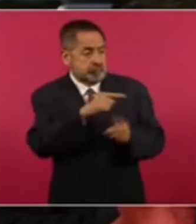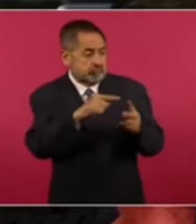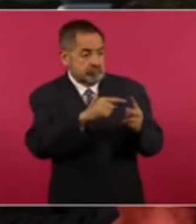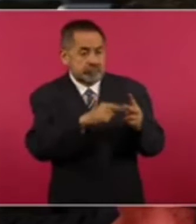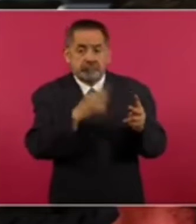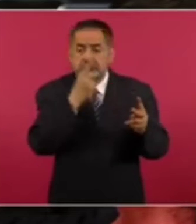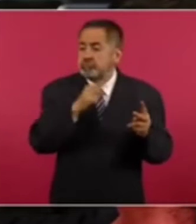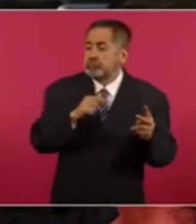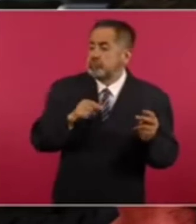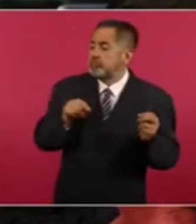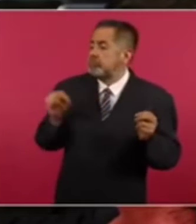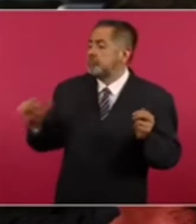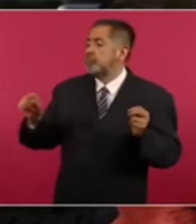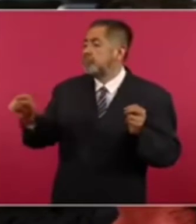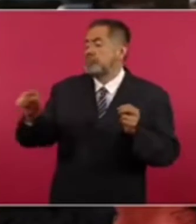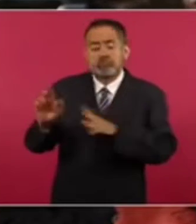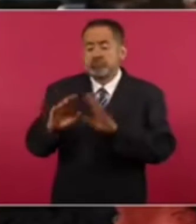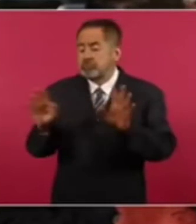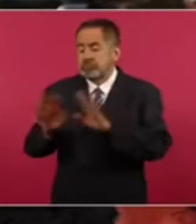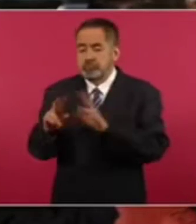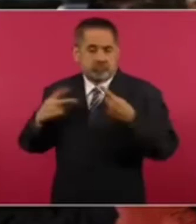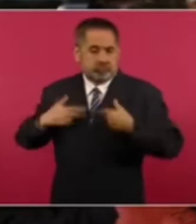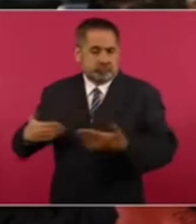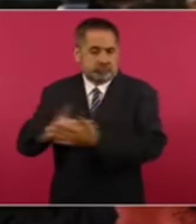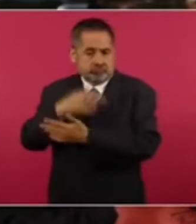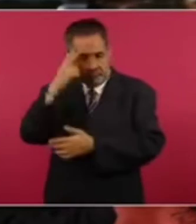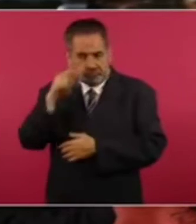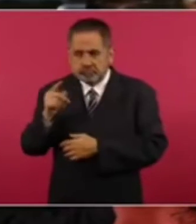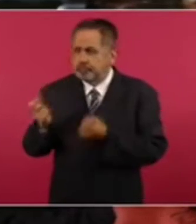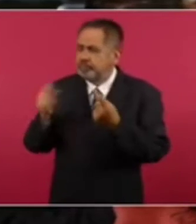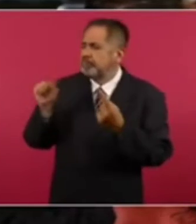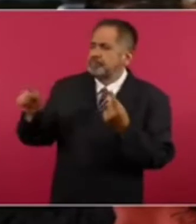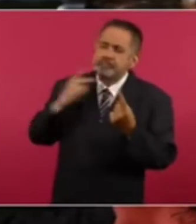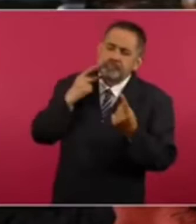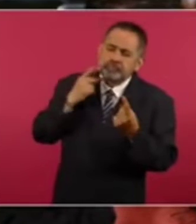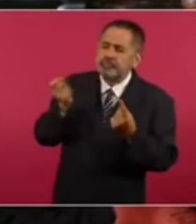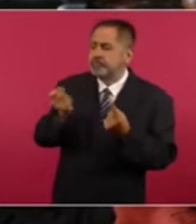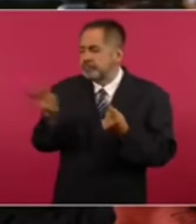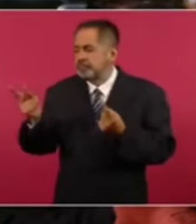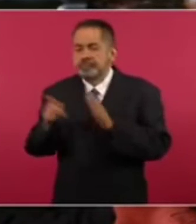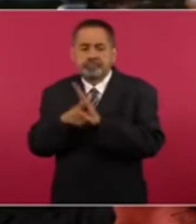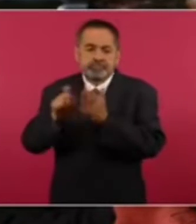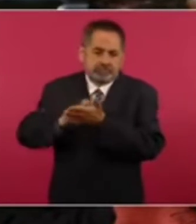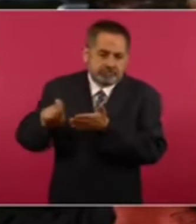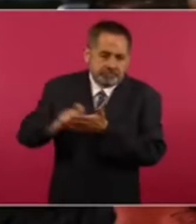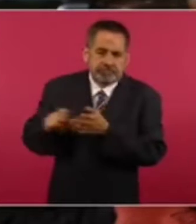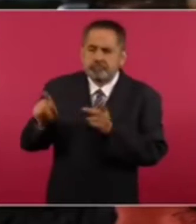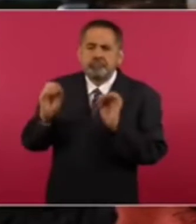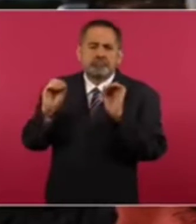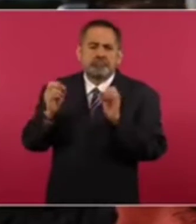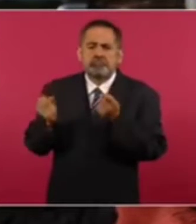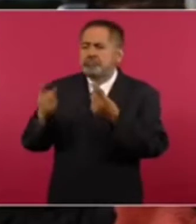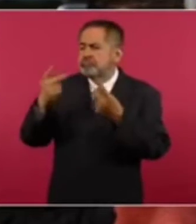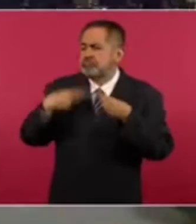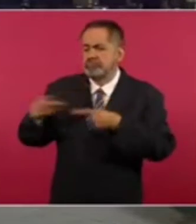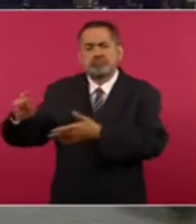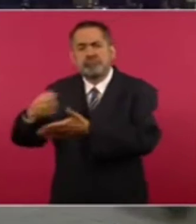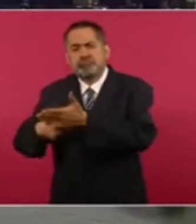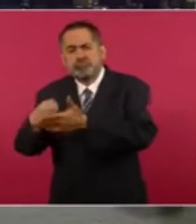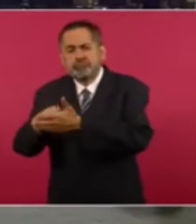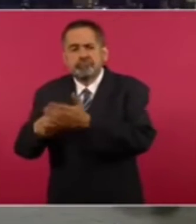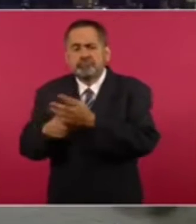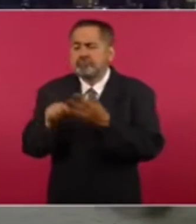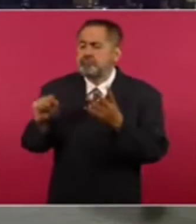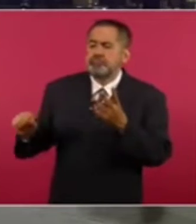algunos casos los ciudadanos, algunos de ellos son políticos, otros son periodistas, otros simplemente son activistas y